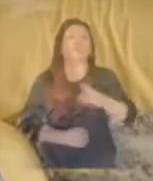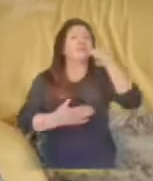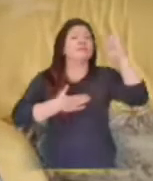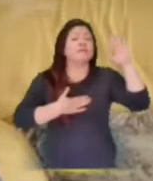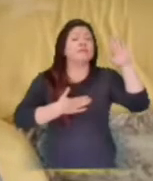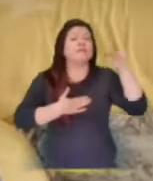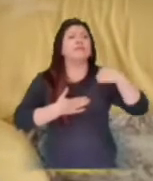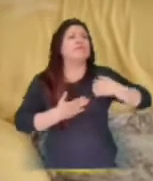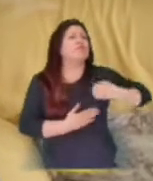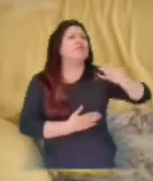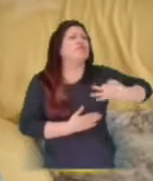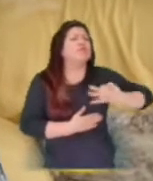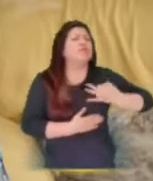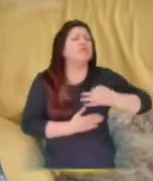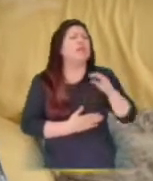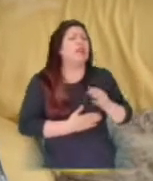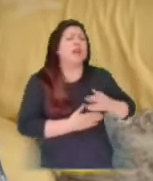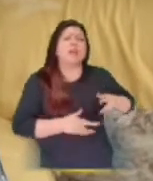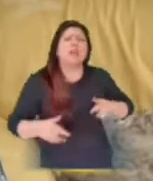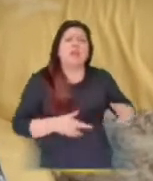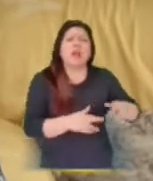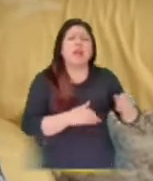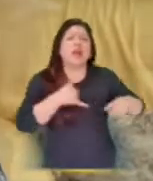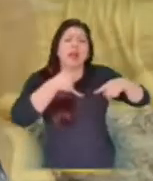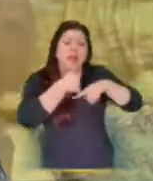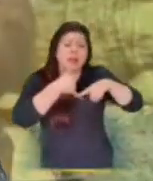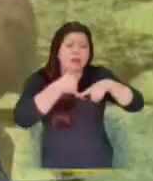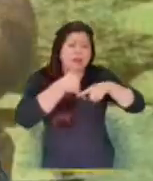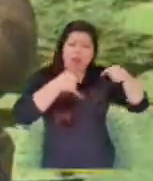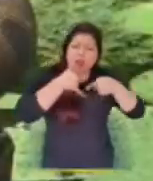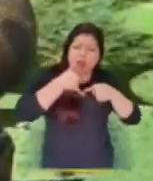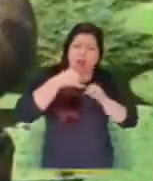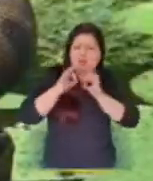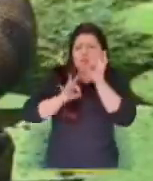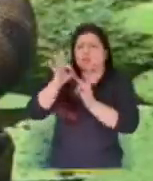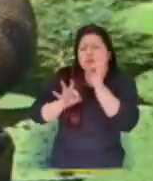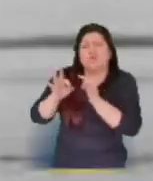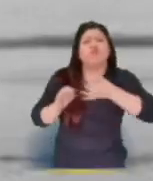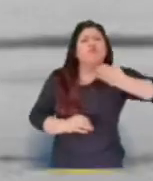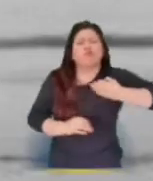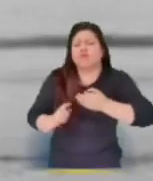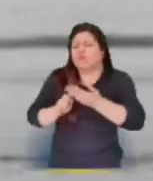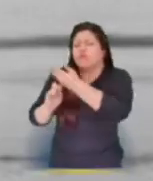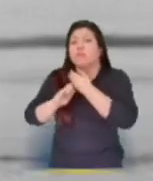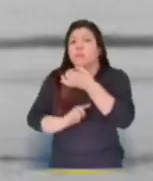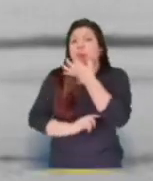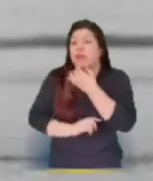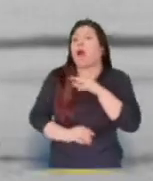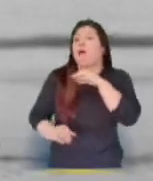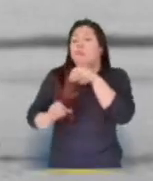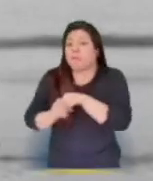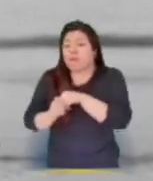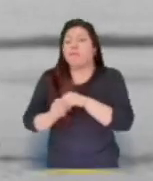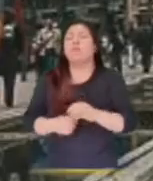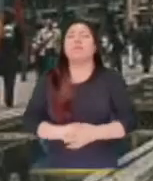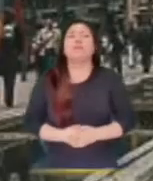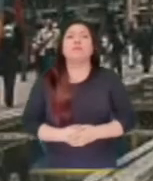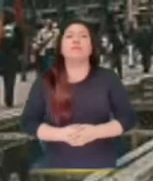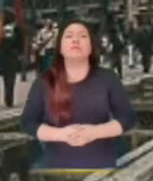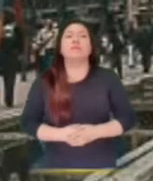Mi compromiso no es terminar todavía, siempre es tema sobre el medio ambiente, cómo conservar la Amazonía, selva medicinal que hay que